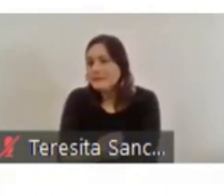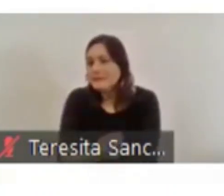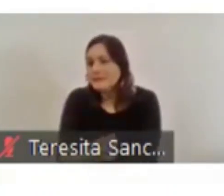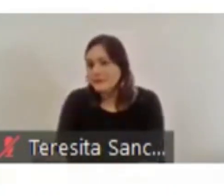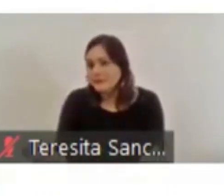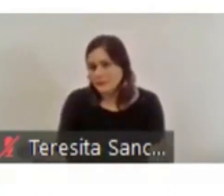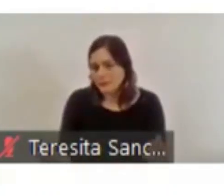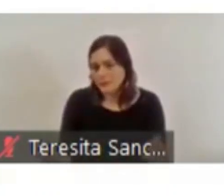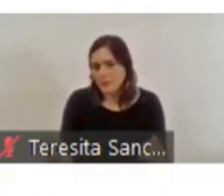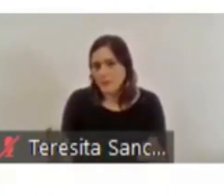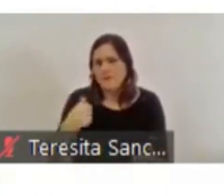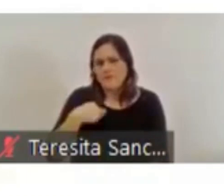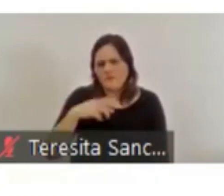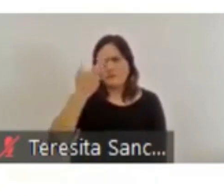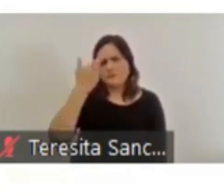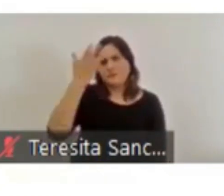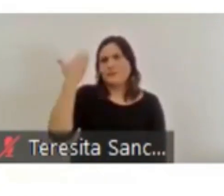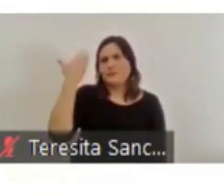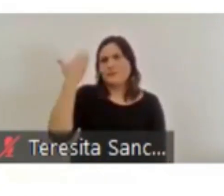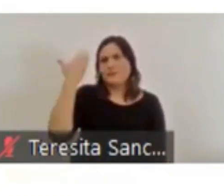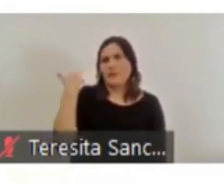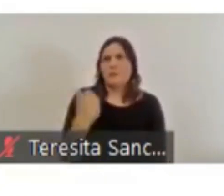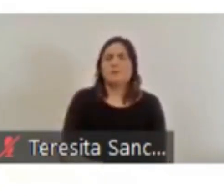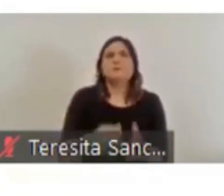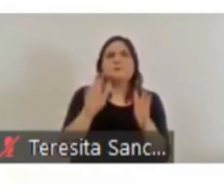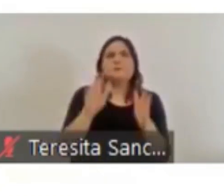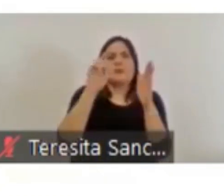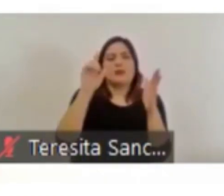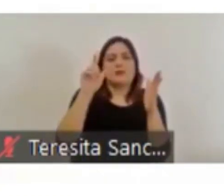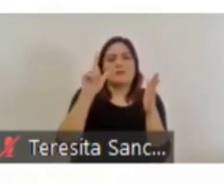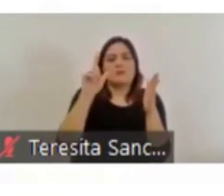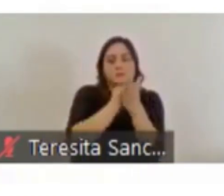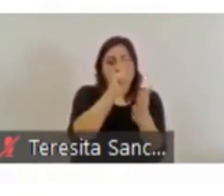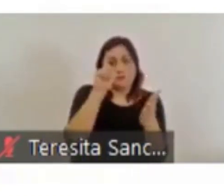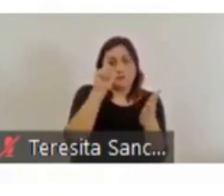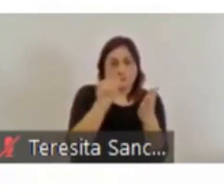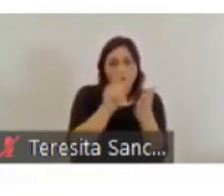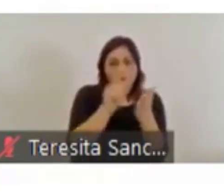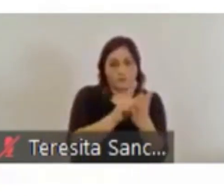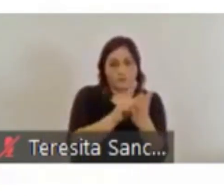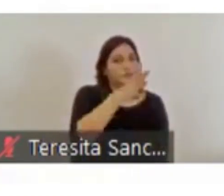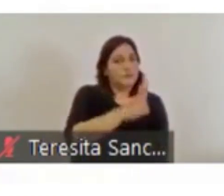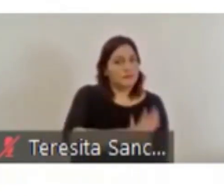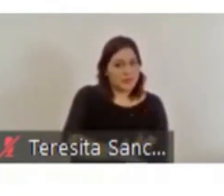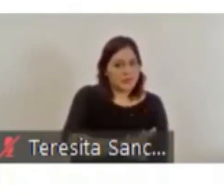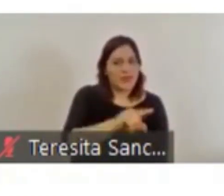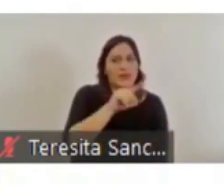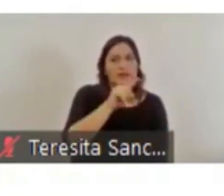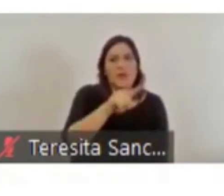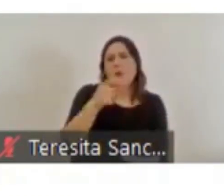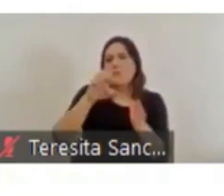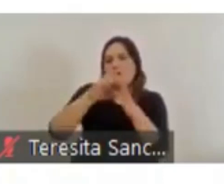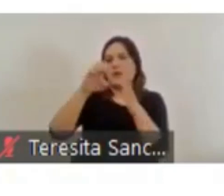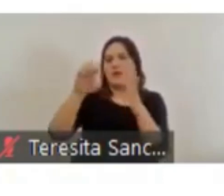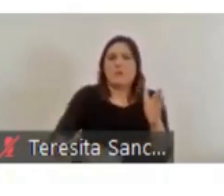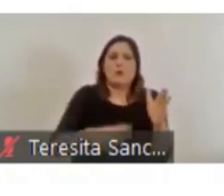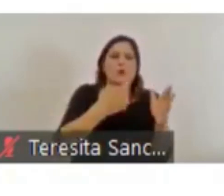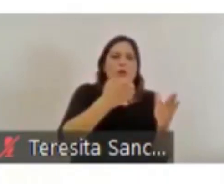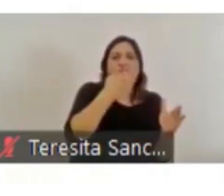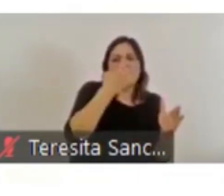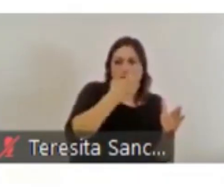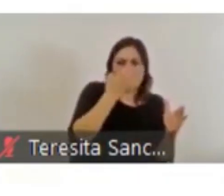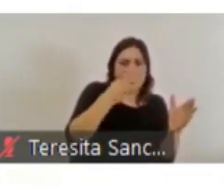Yo recuerdo bien cuando salió la Ley General para las guarderías y que